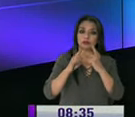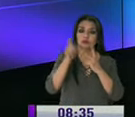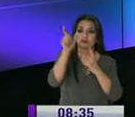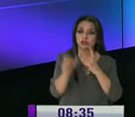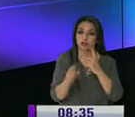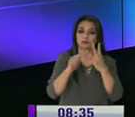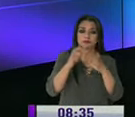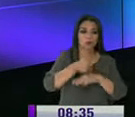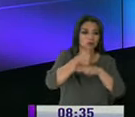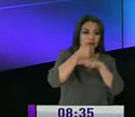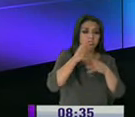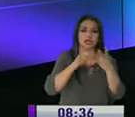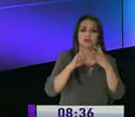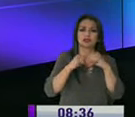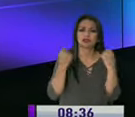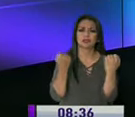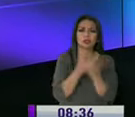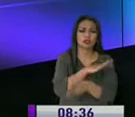detenido por la Policía Nacional.